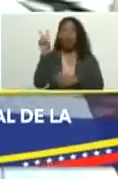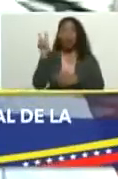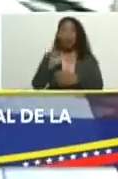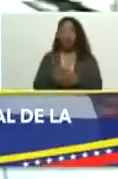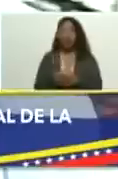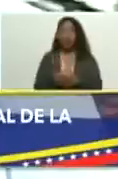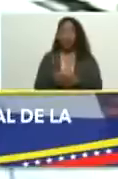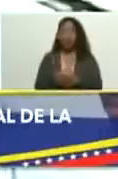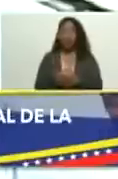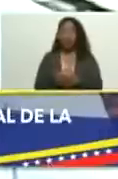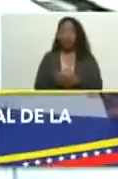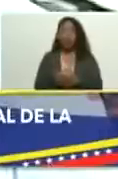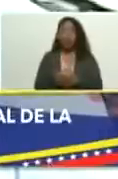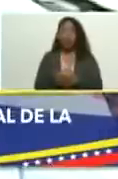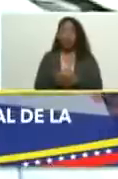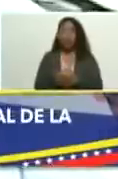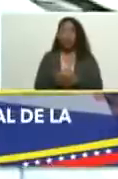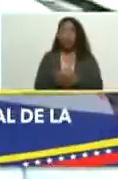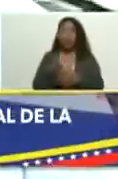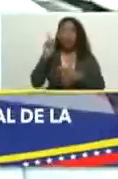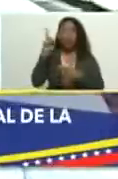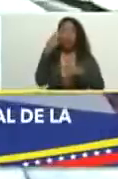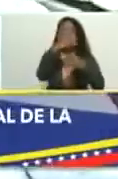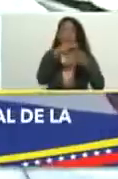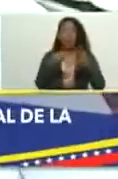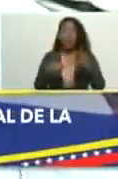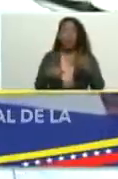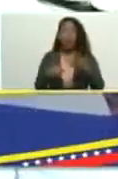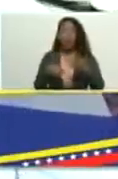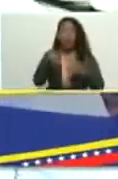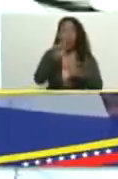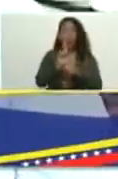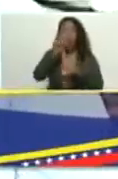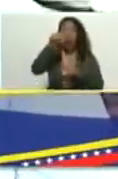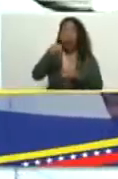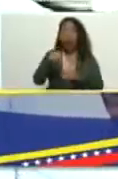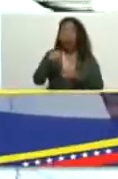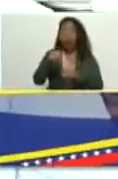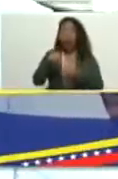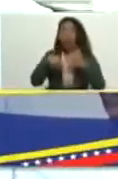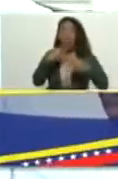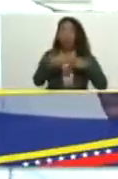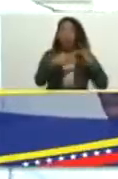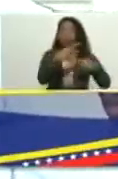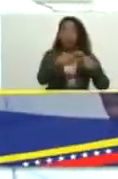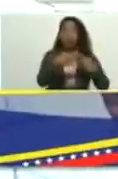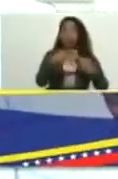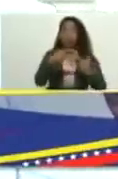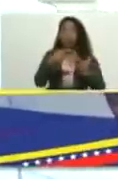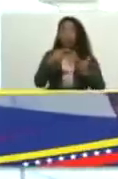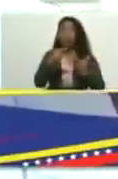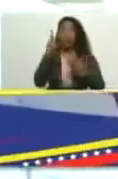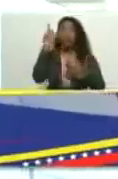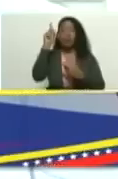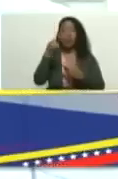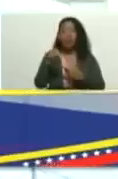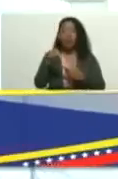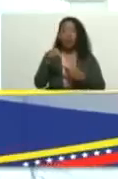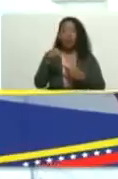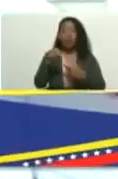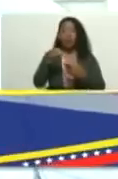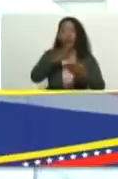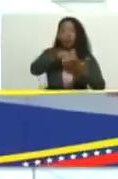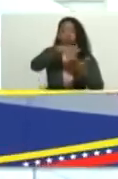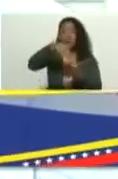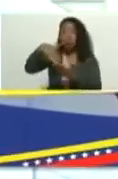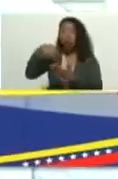Eso es poliestireno, ¿verdad? Esa materia prima no solamente sirve para la producción de vasoselva, sino que también se utiliza para la producción de pinturas.